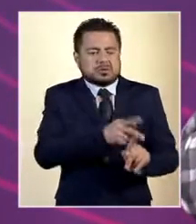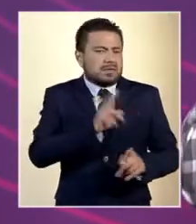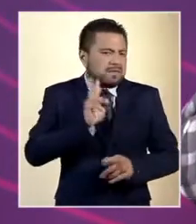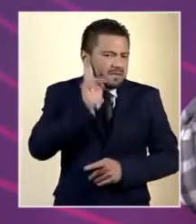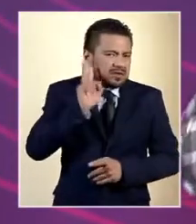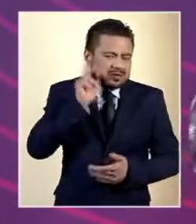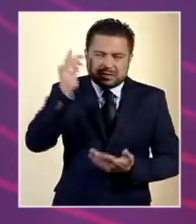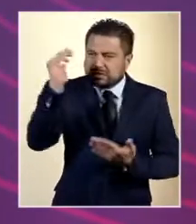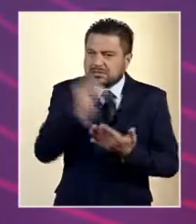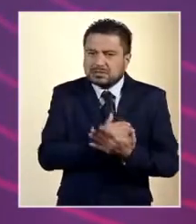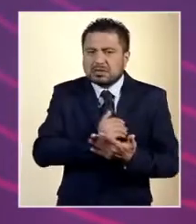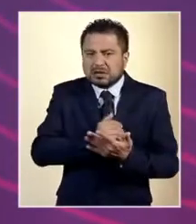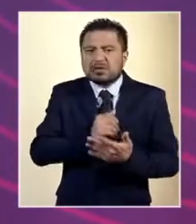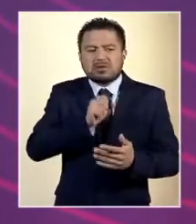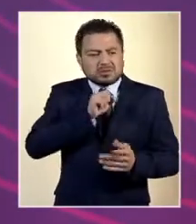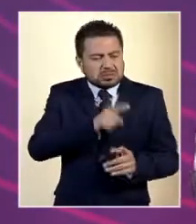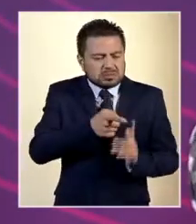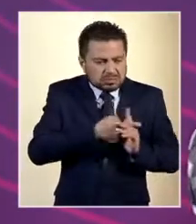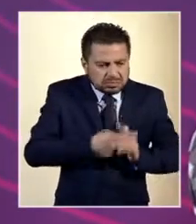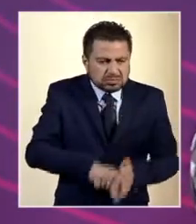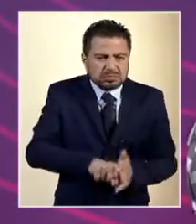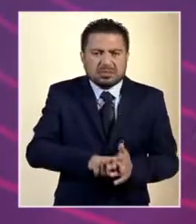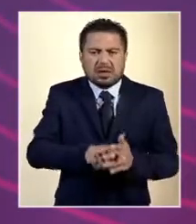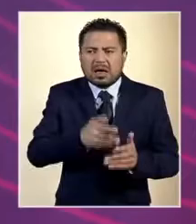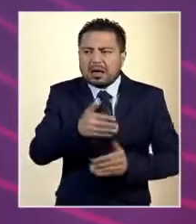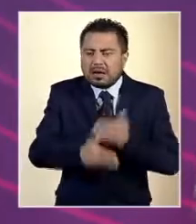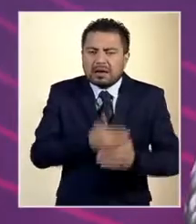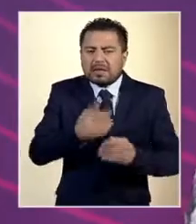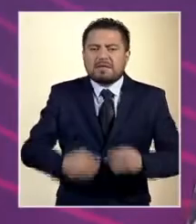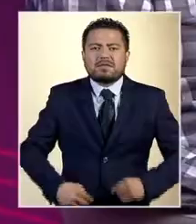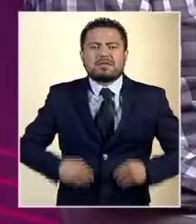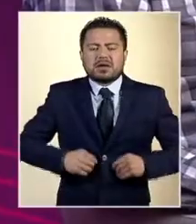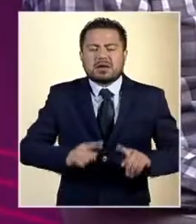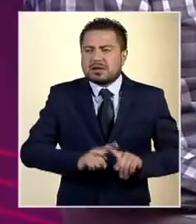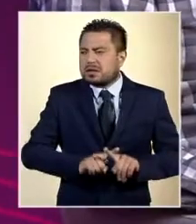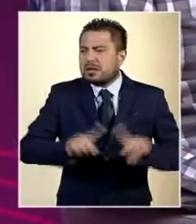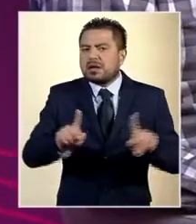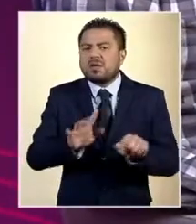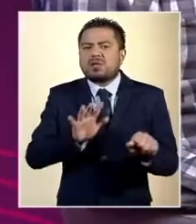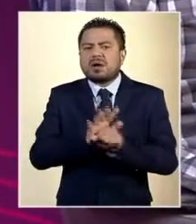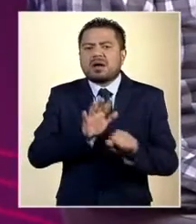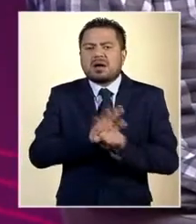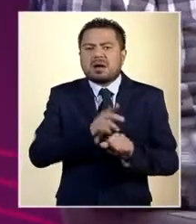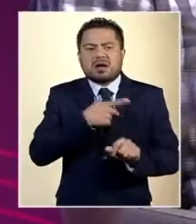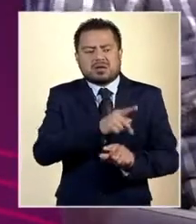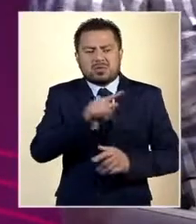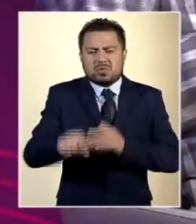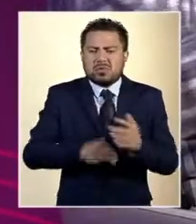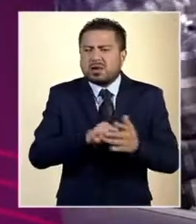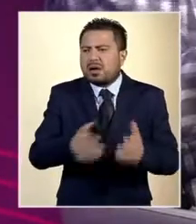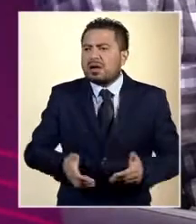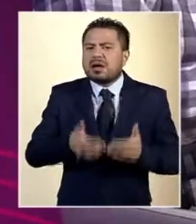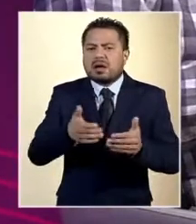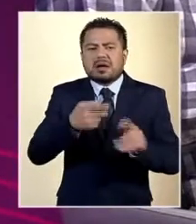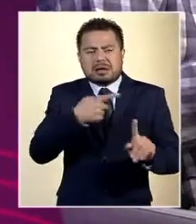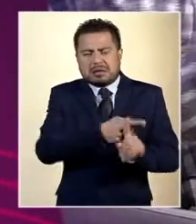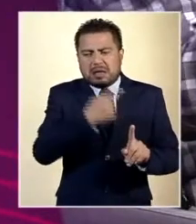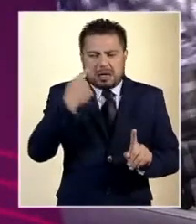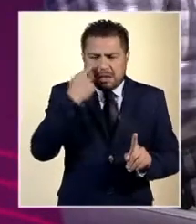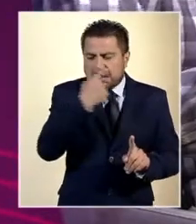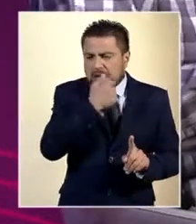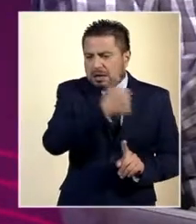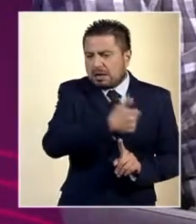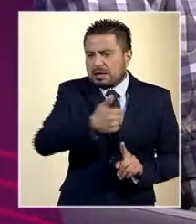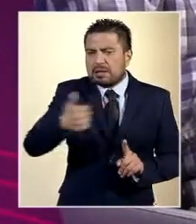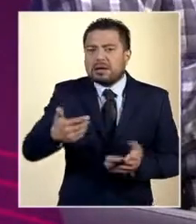consumo y empezar a construir una vida que sea distinta a la que llevan en el espacio público, pero desde ellos y desde